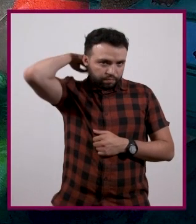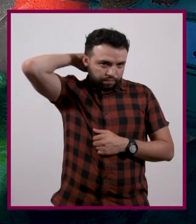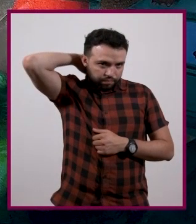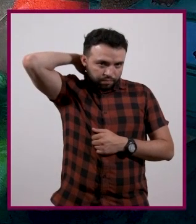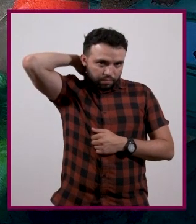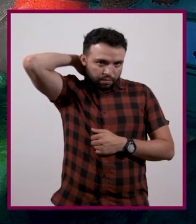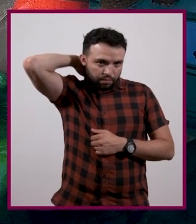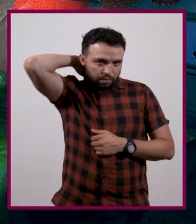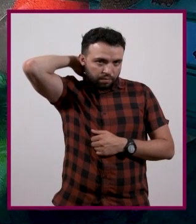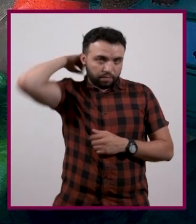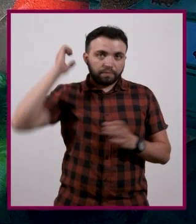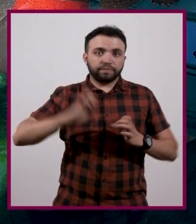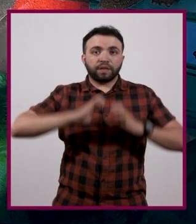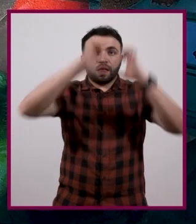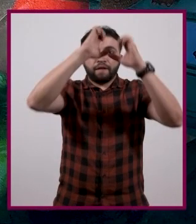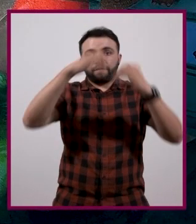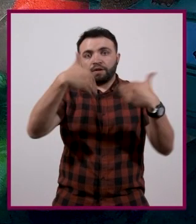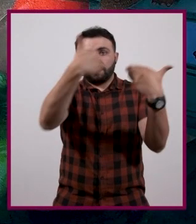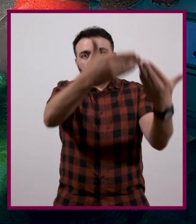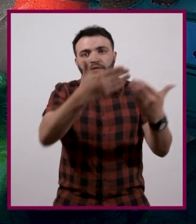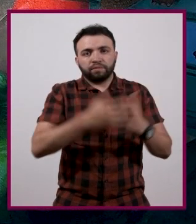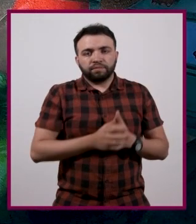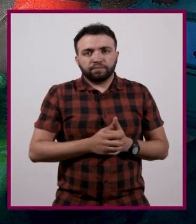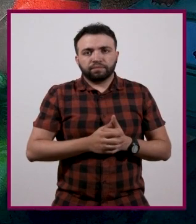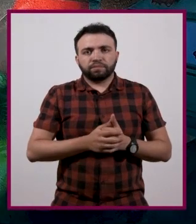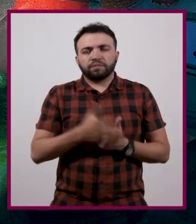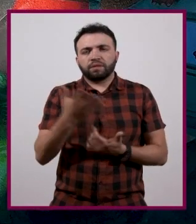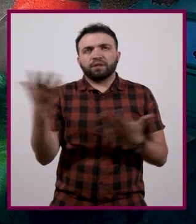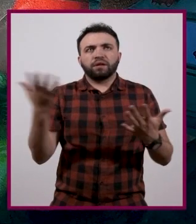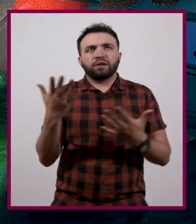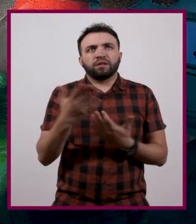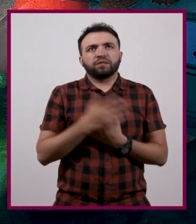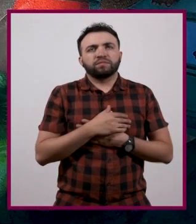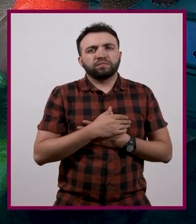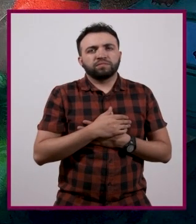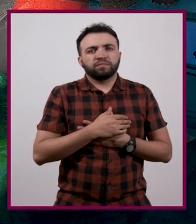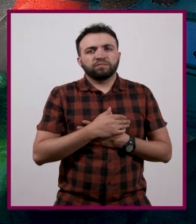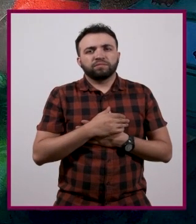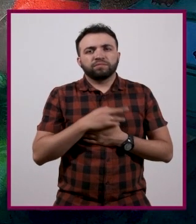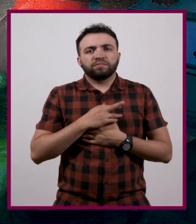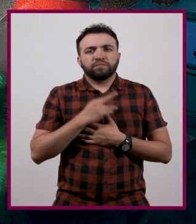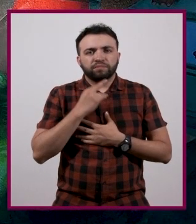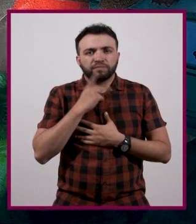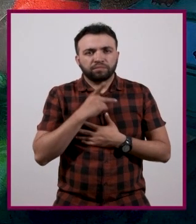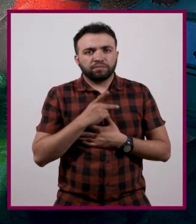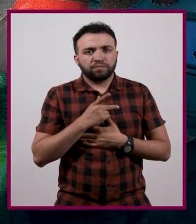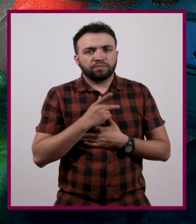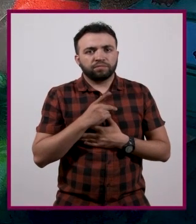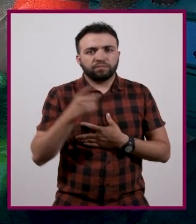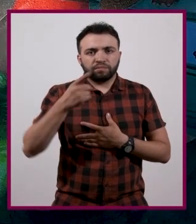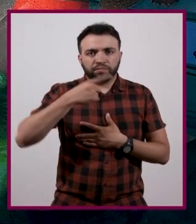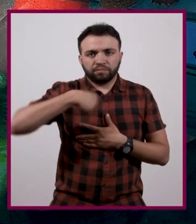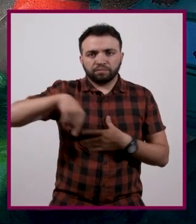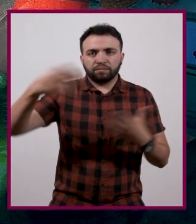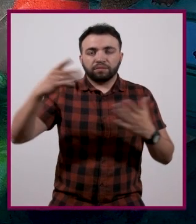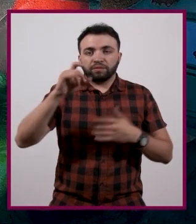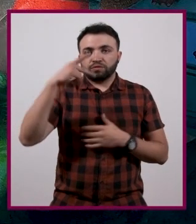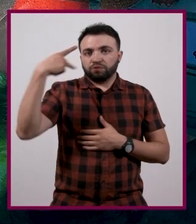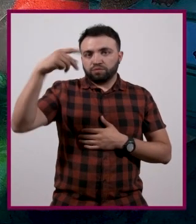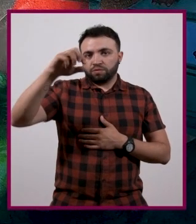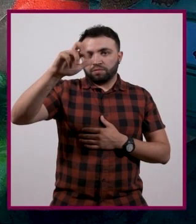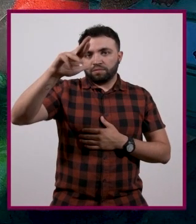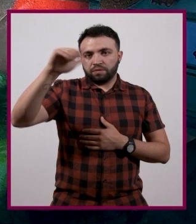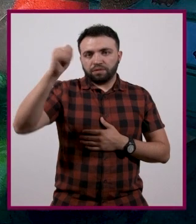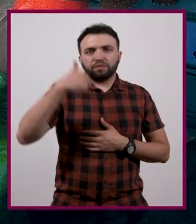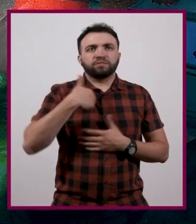en un exterior, se decidieron a reproducir parte de estos murales de María